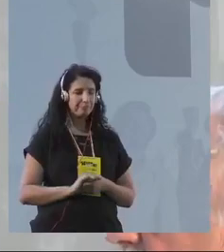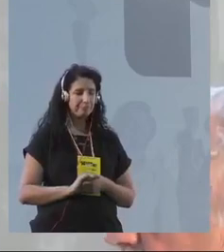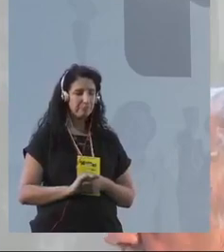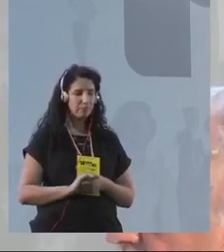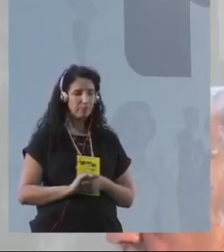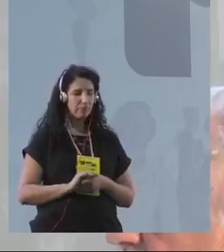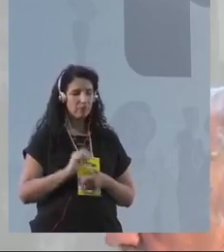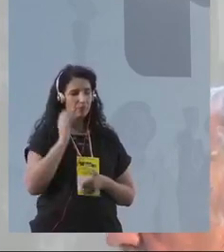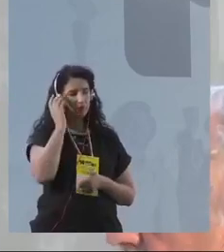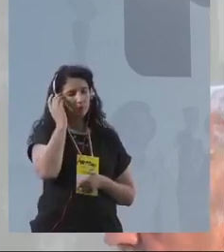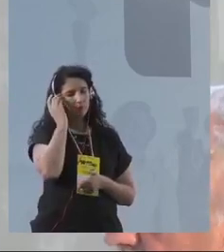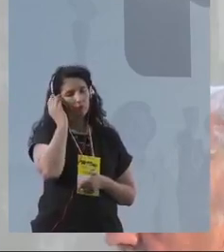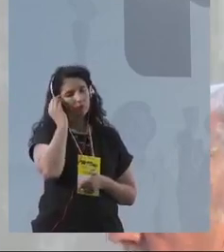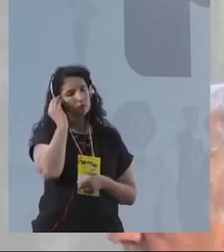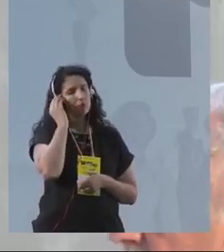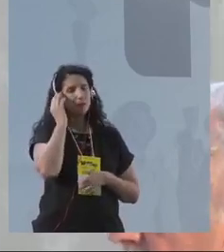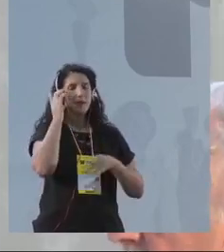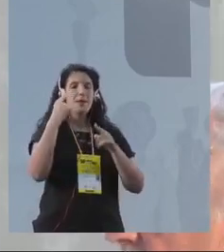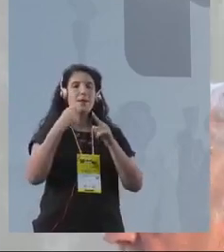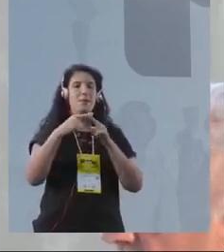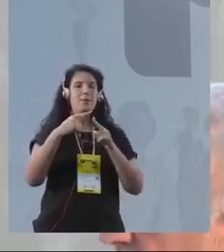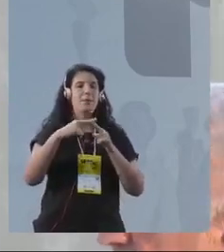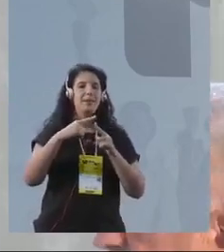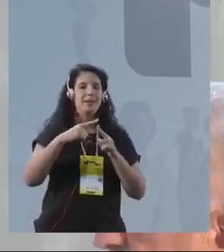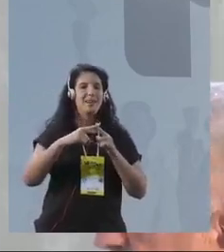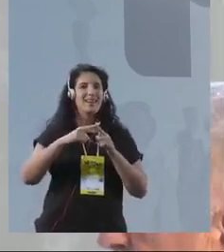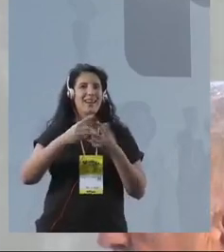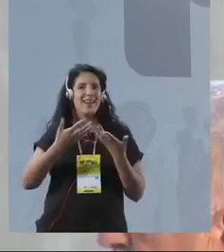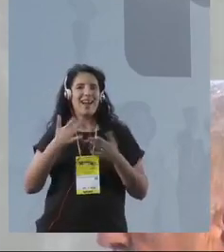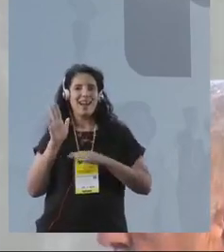porque la solidaridad no es una palabra vacua,